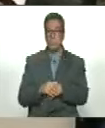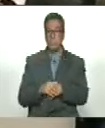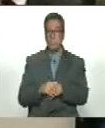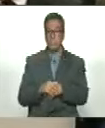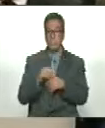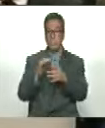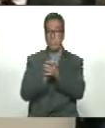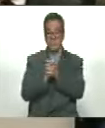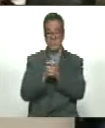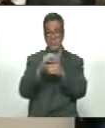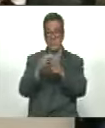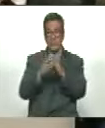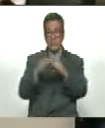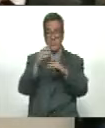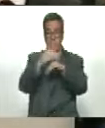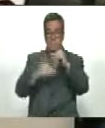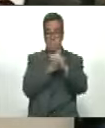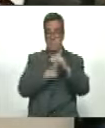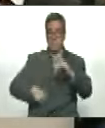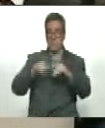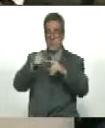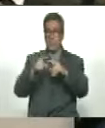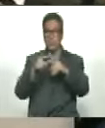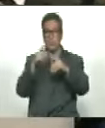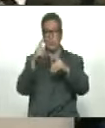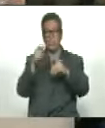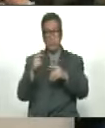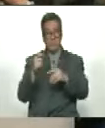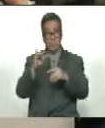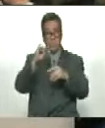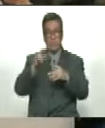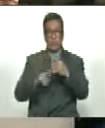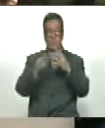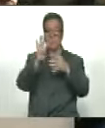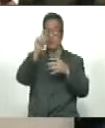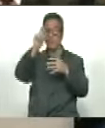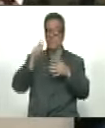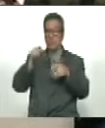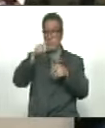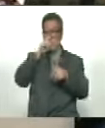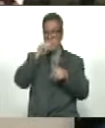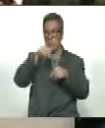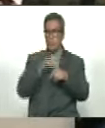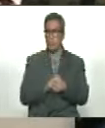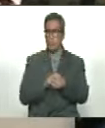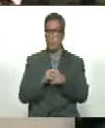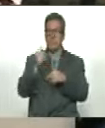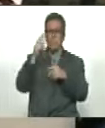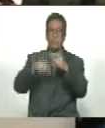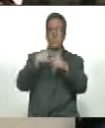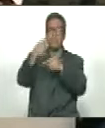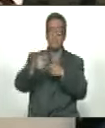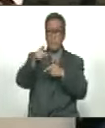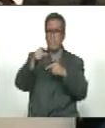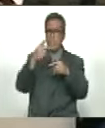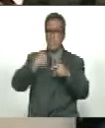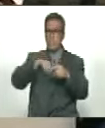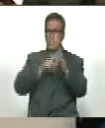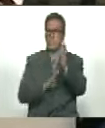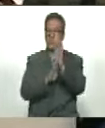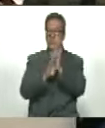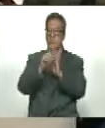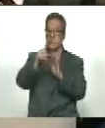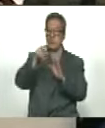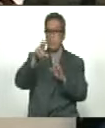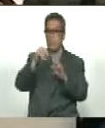La camarada vicepresidenta nos trae la cifra del Fondo Monetario Internacional, 4% para este año, y el año que viene no vamos a crecer ese